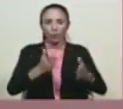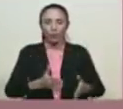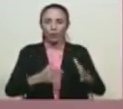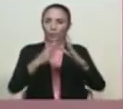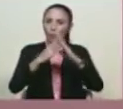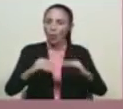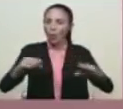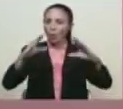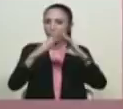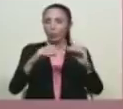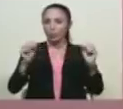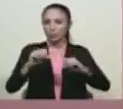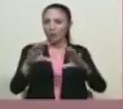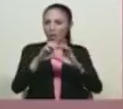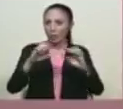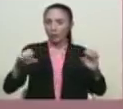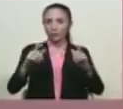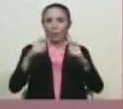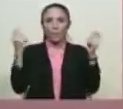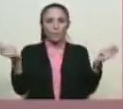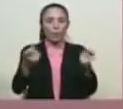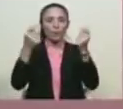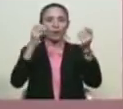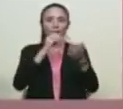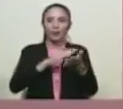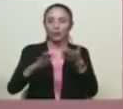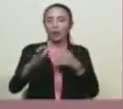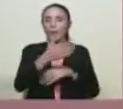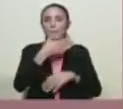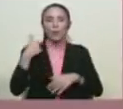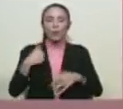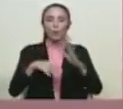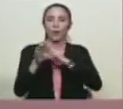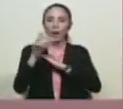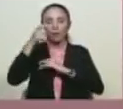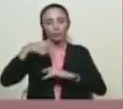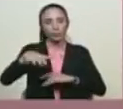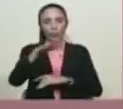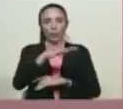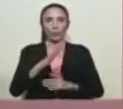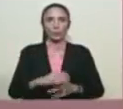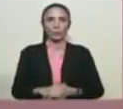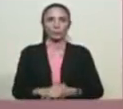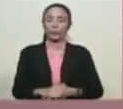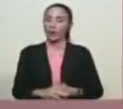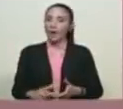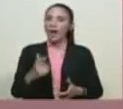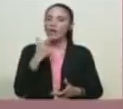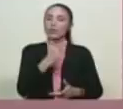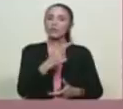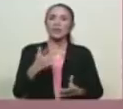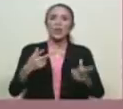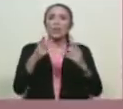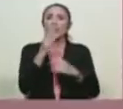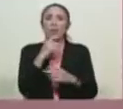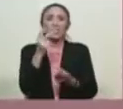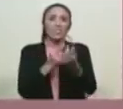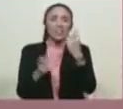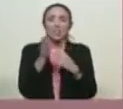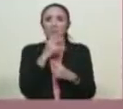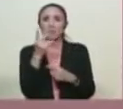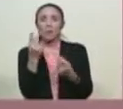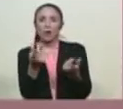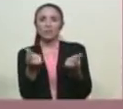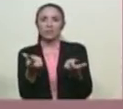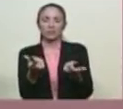todos podemos darle educación pública gratuita y de calidad al pueblo. Es mentira que no hay recursos, es mentira.